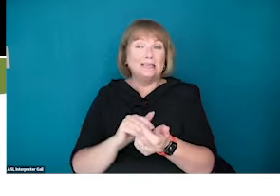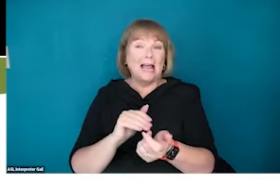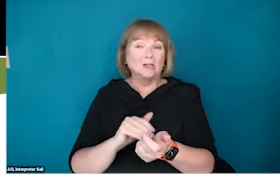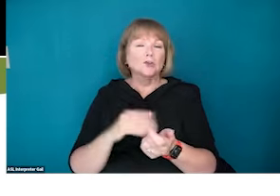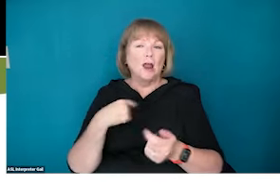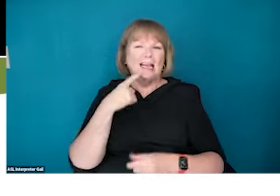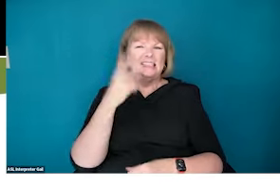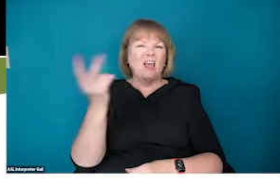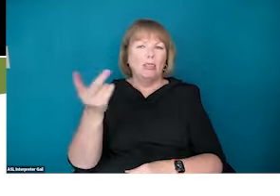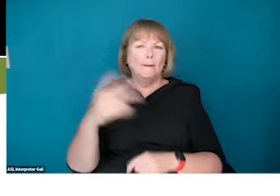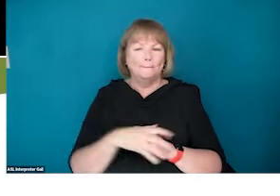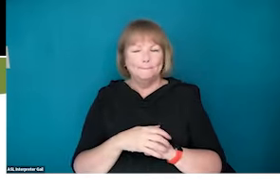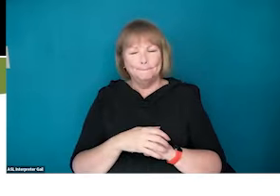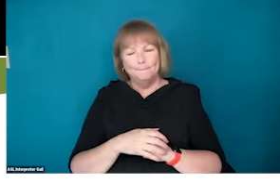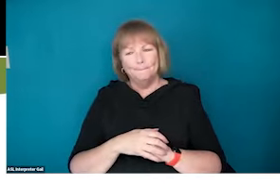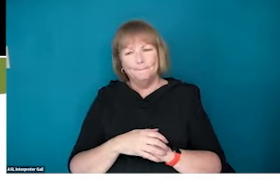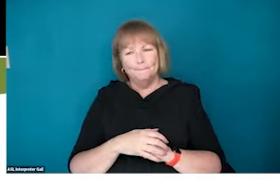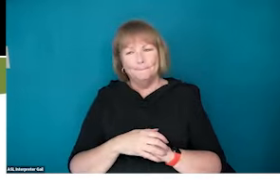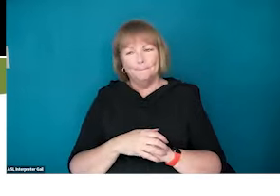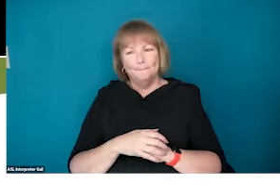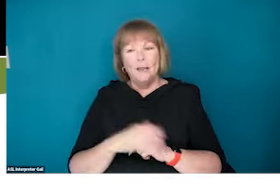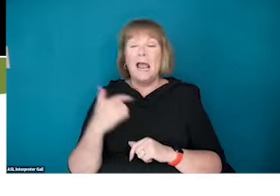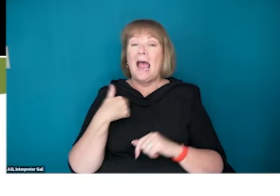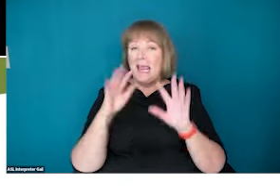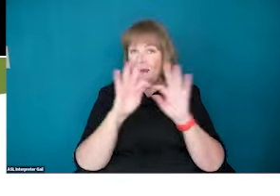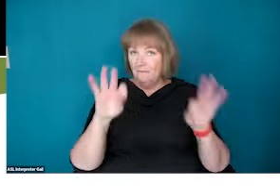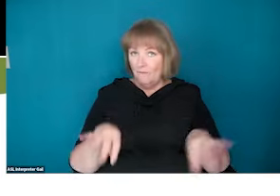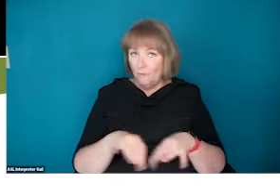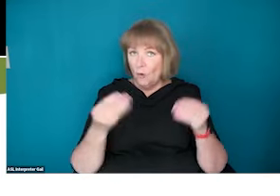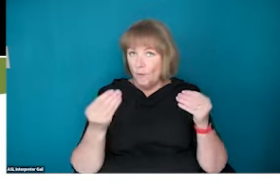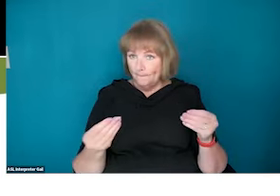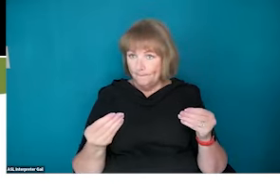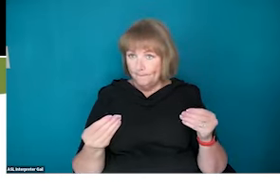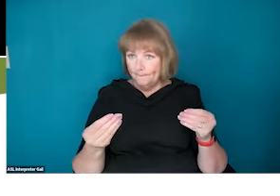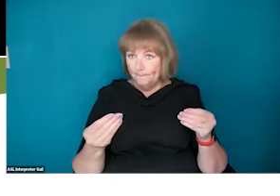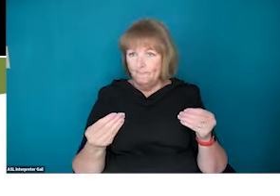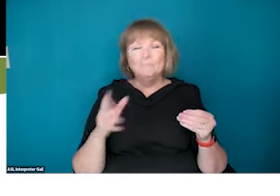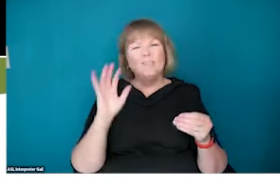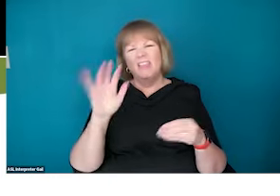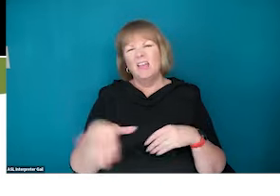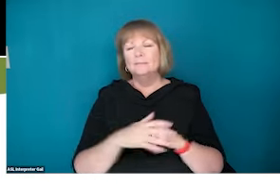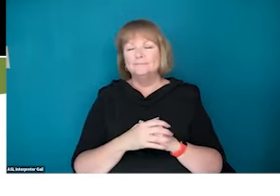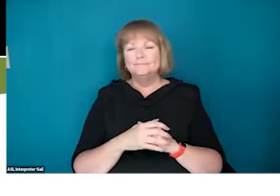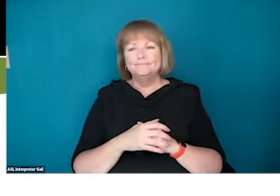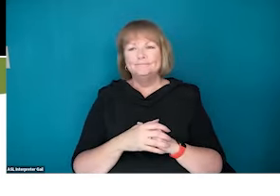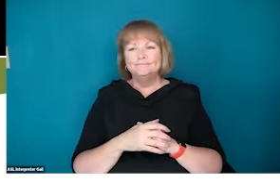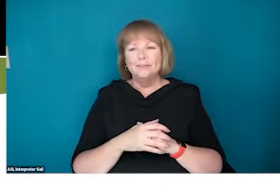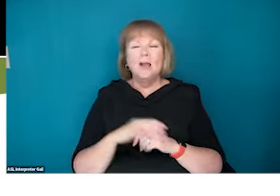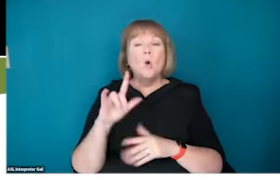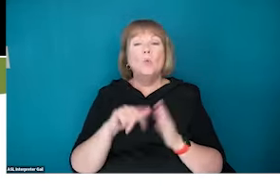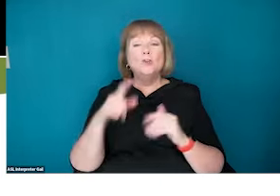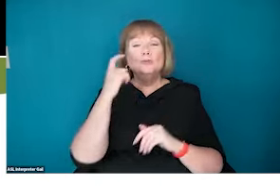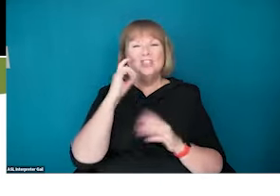con ellos, correcto. Sí, nosotros hicimos, eso lo pusimos a practicar.